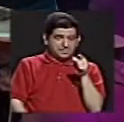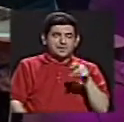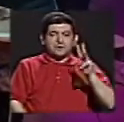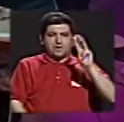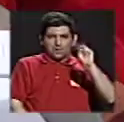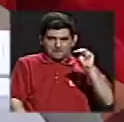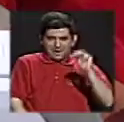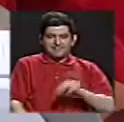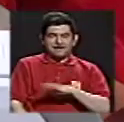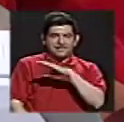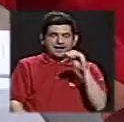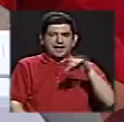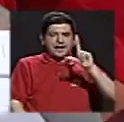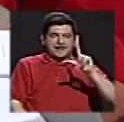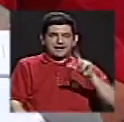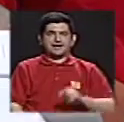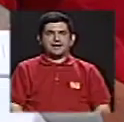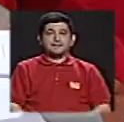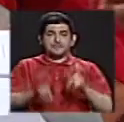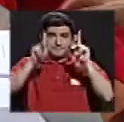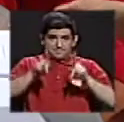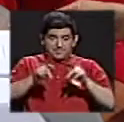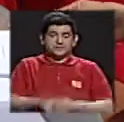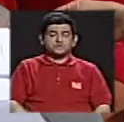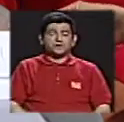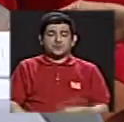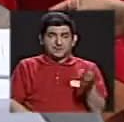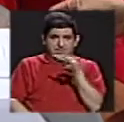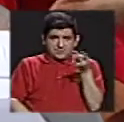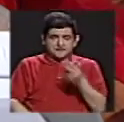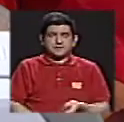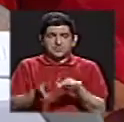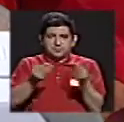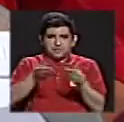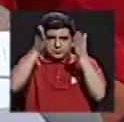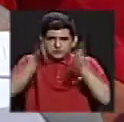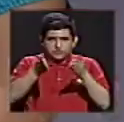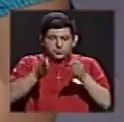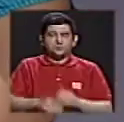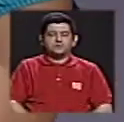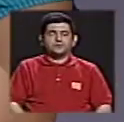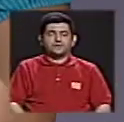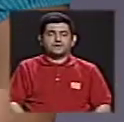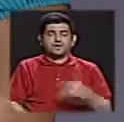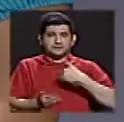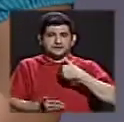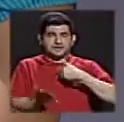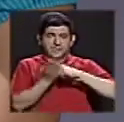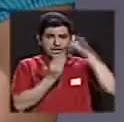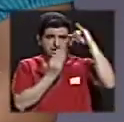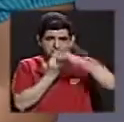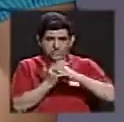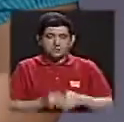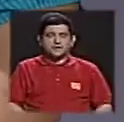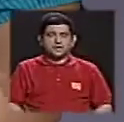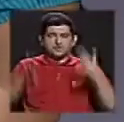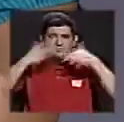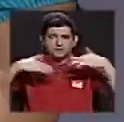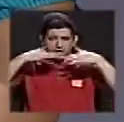Plataneras de Costa Rica, y con Lilian Vega, una parcelera de huertas orgánicas y un proyecto ecoturístico, ambas